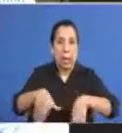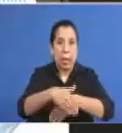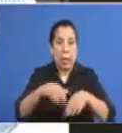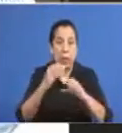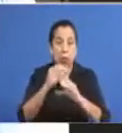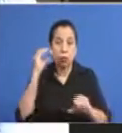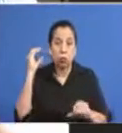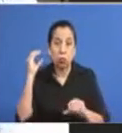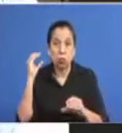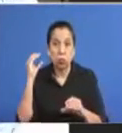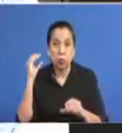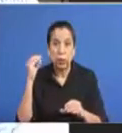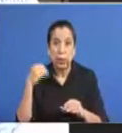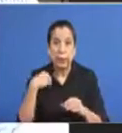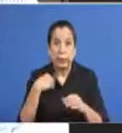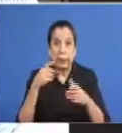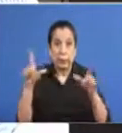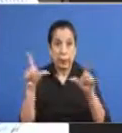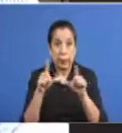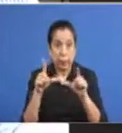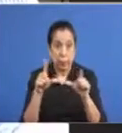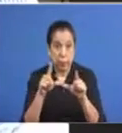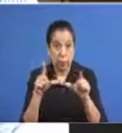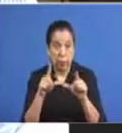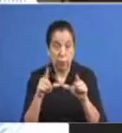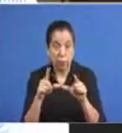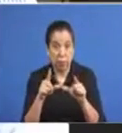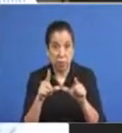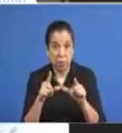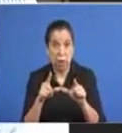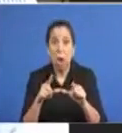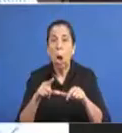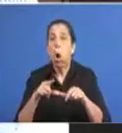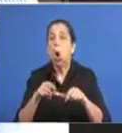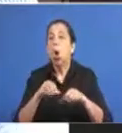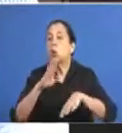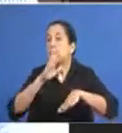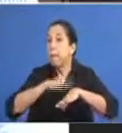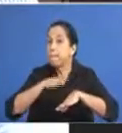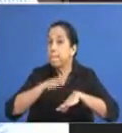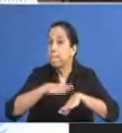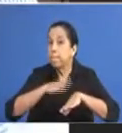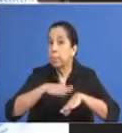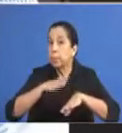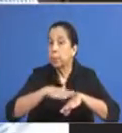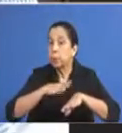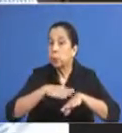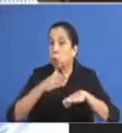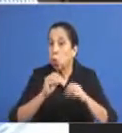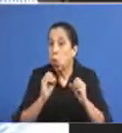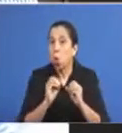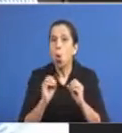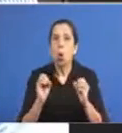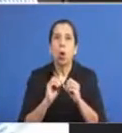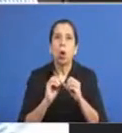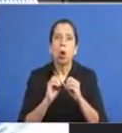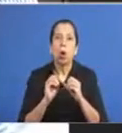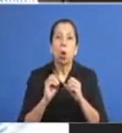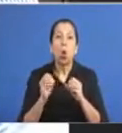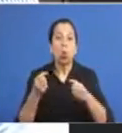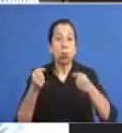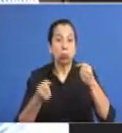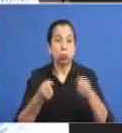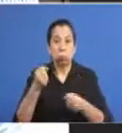tienen su certificado de operación o por una demanda que se dio, al que aumentó la